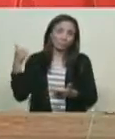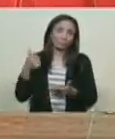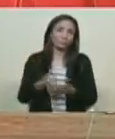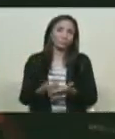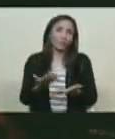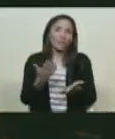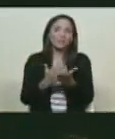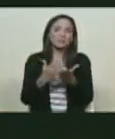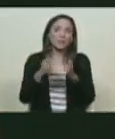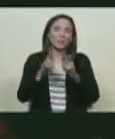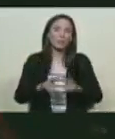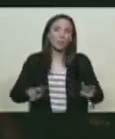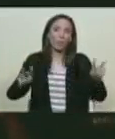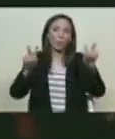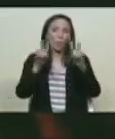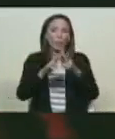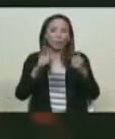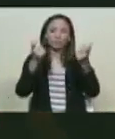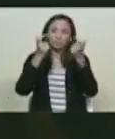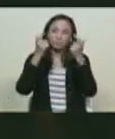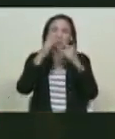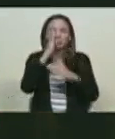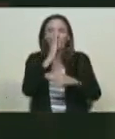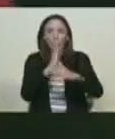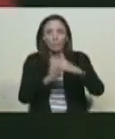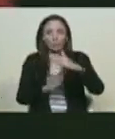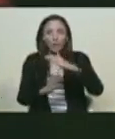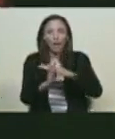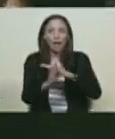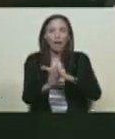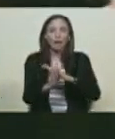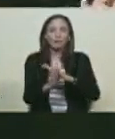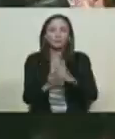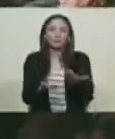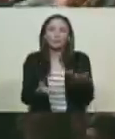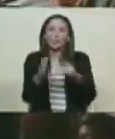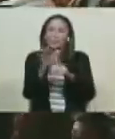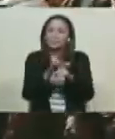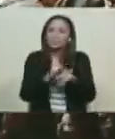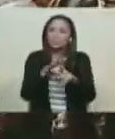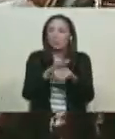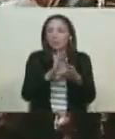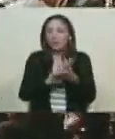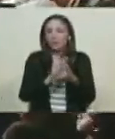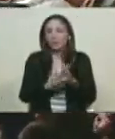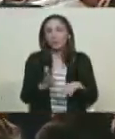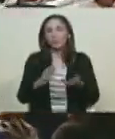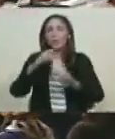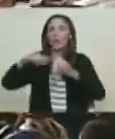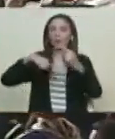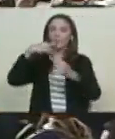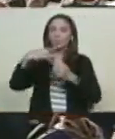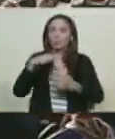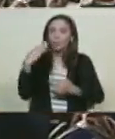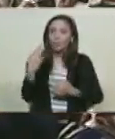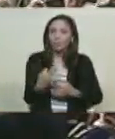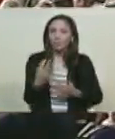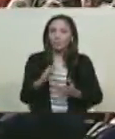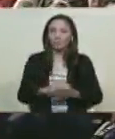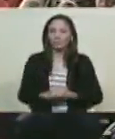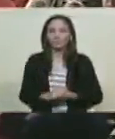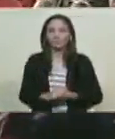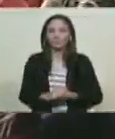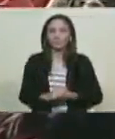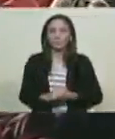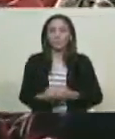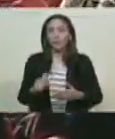mí los valores de la humildad, la sencillez. Un revolucionario verdadero no puede estar aspirando a